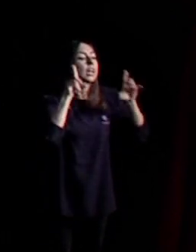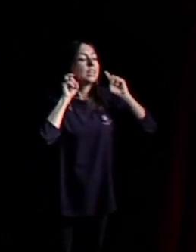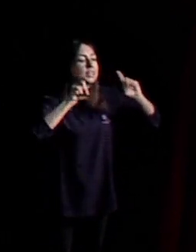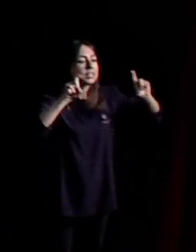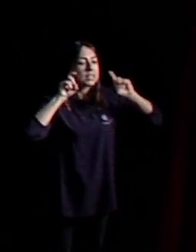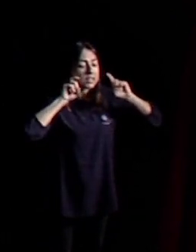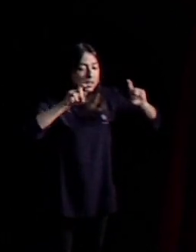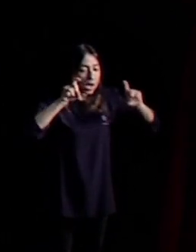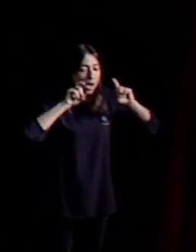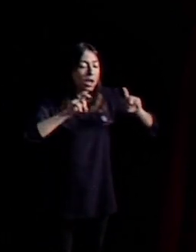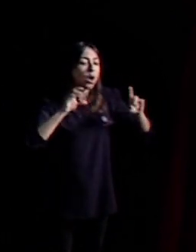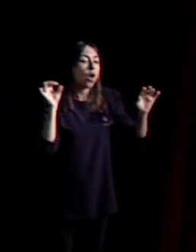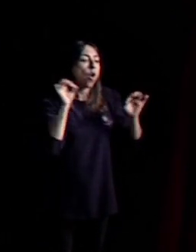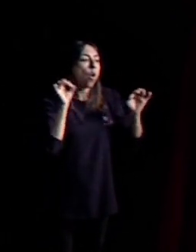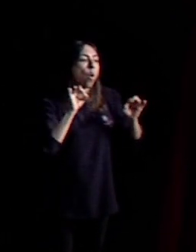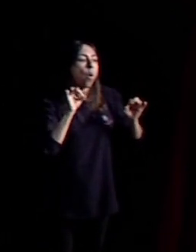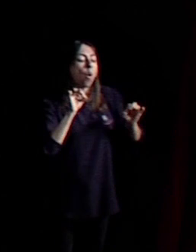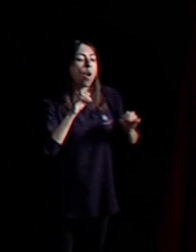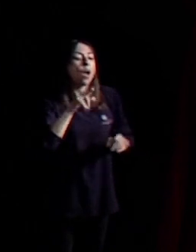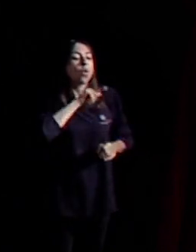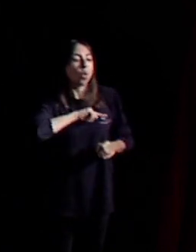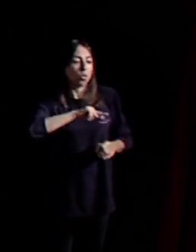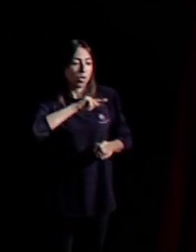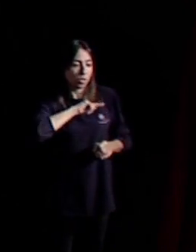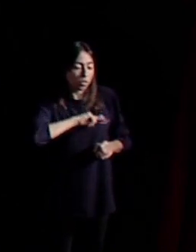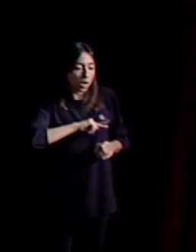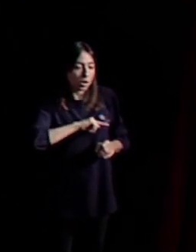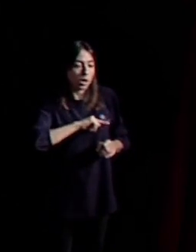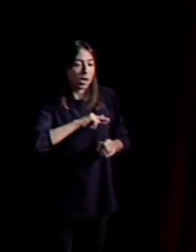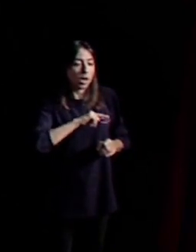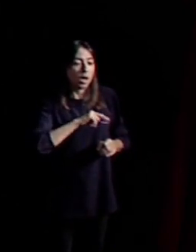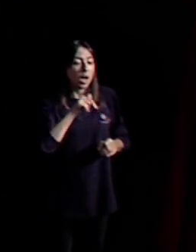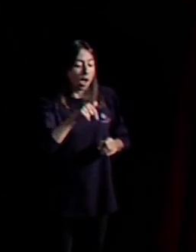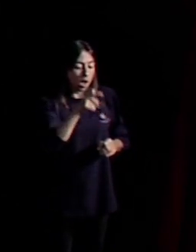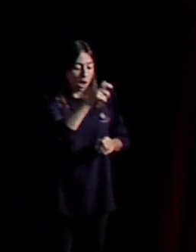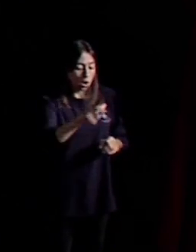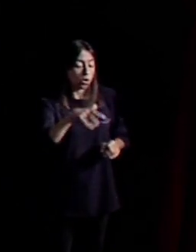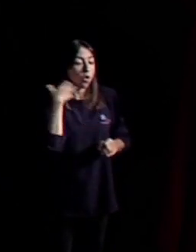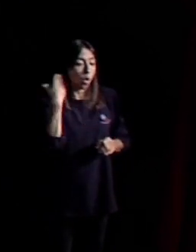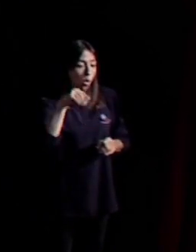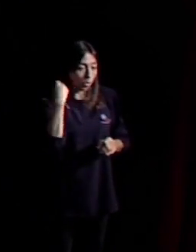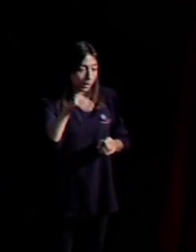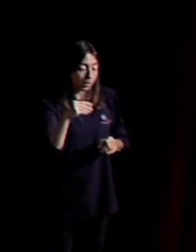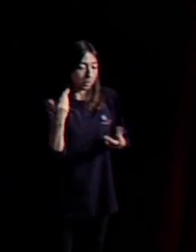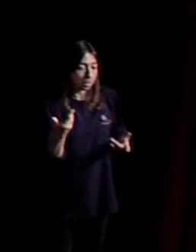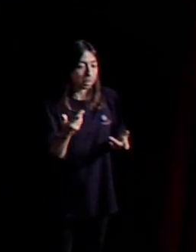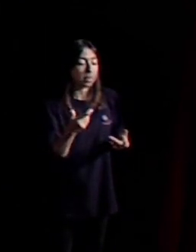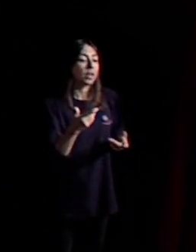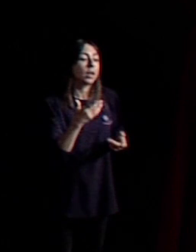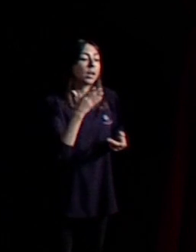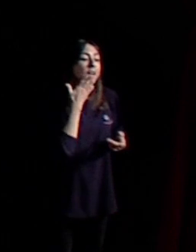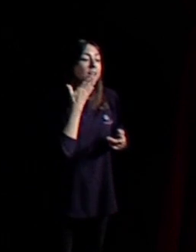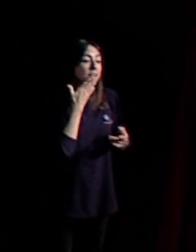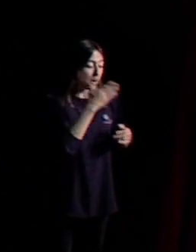enseñar o concienciar a los chavales, vamos desde los